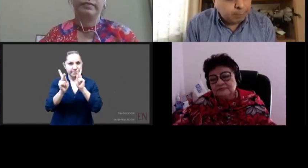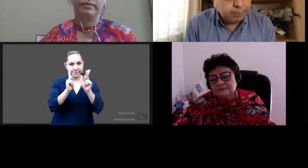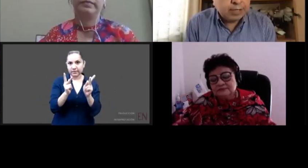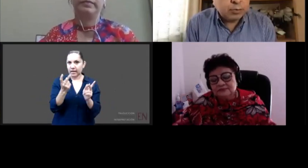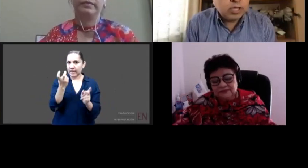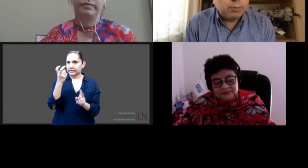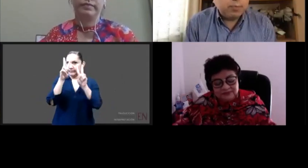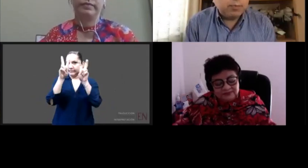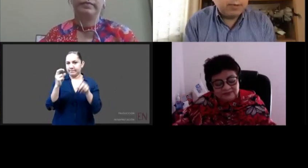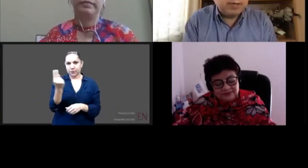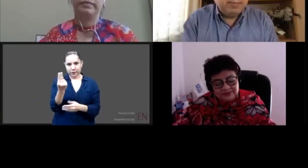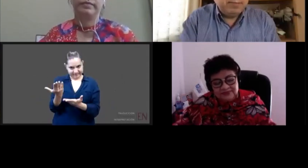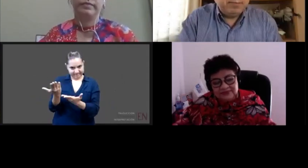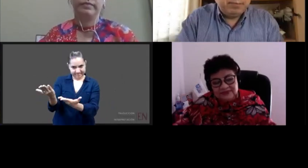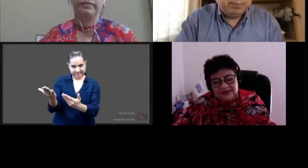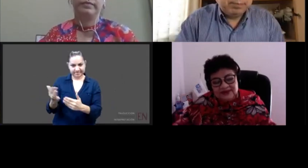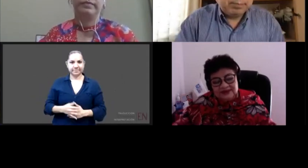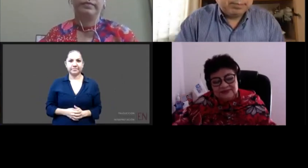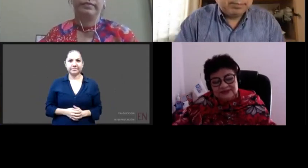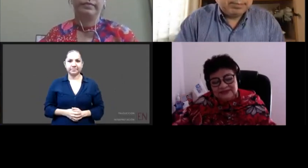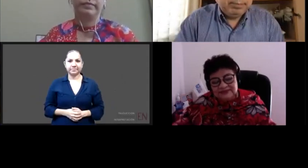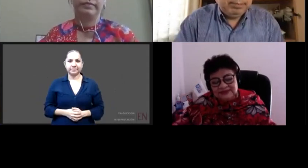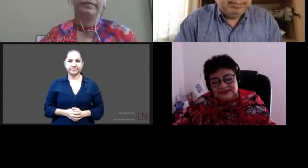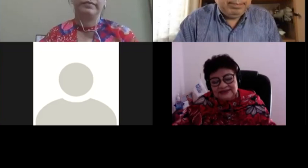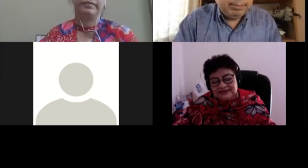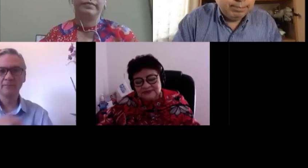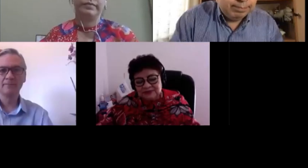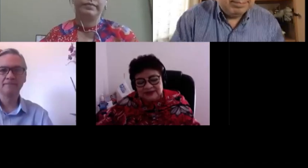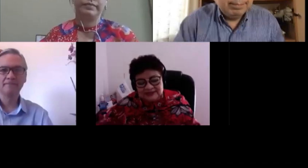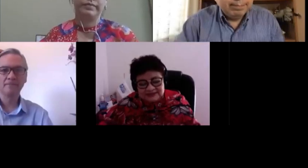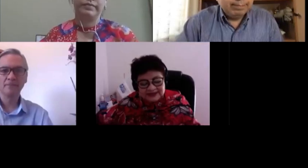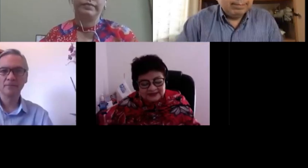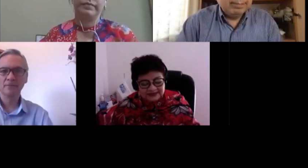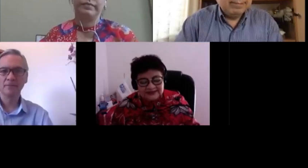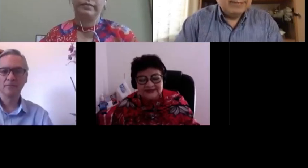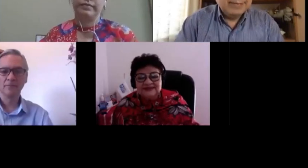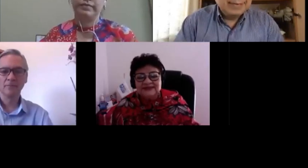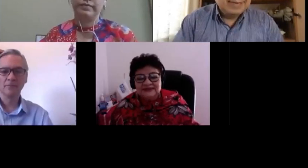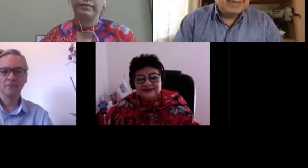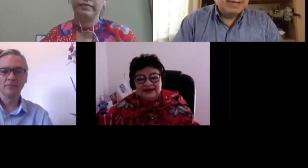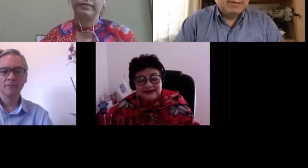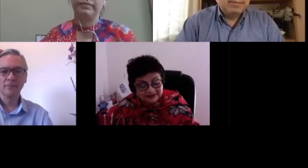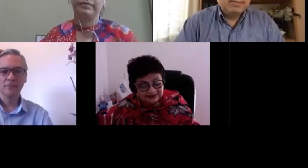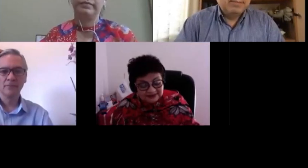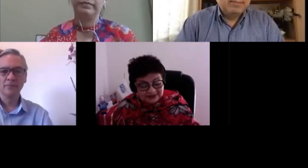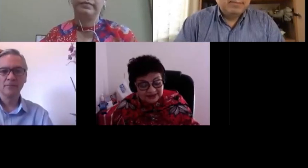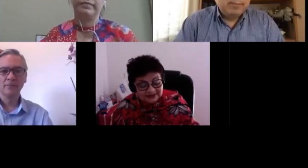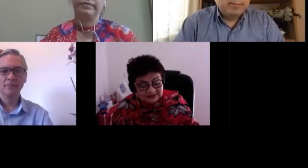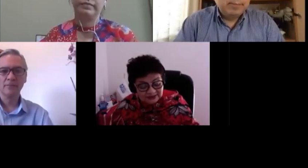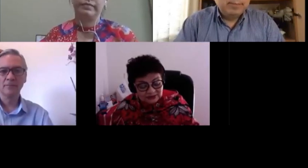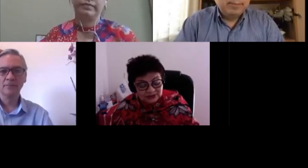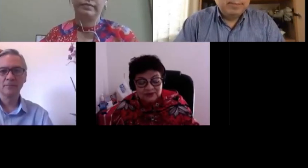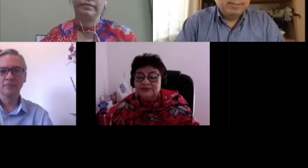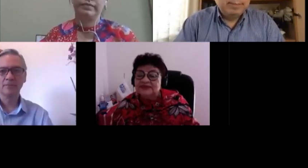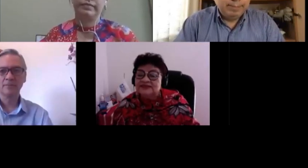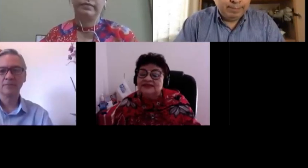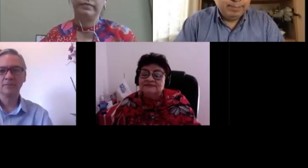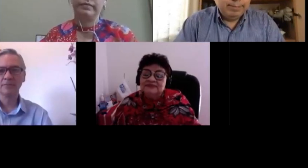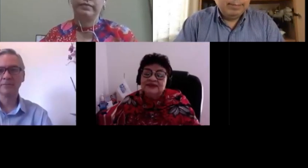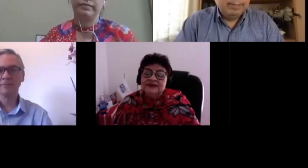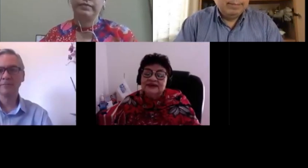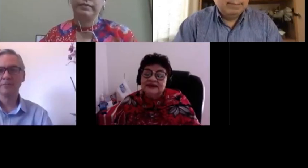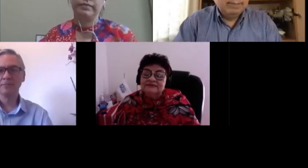tema. Te escuchamos, por favor. Muchísimas gracias, muy buenas tardes. Te agradezco mucho, Juan